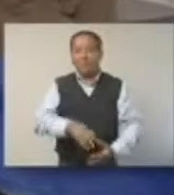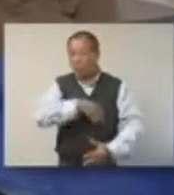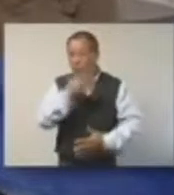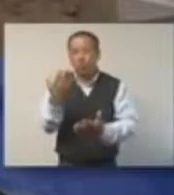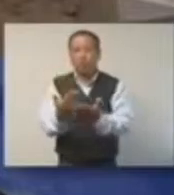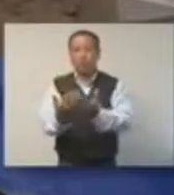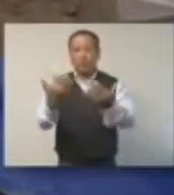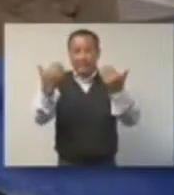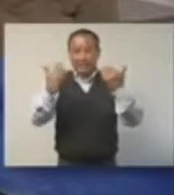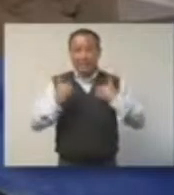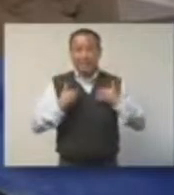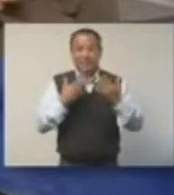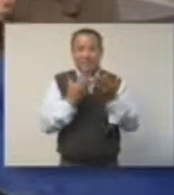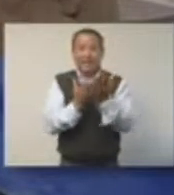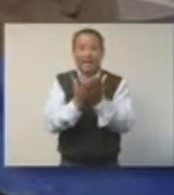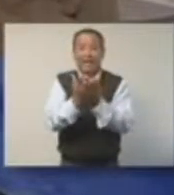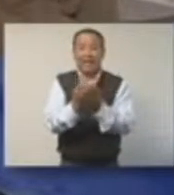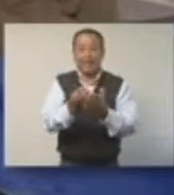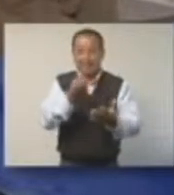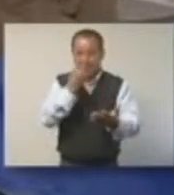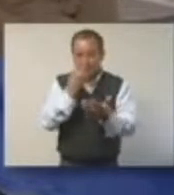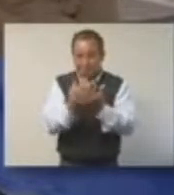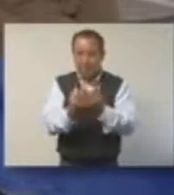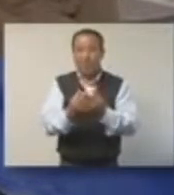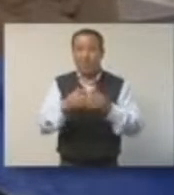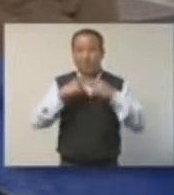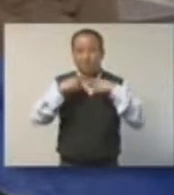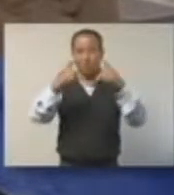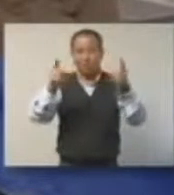Todos tenemos derecho a estar comunicados.